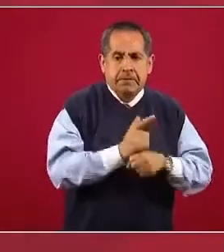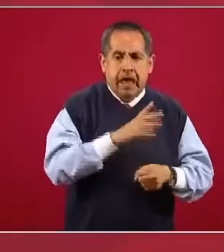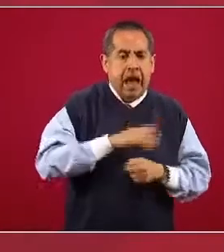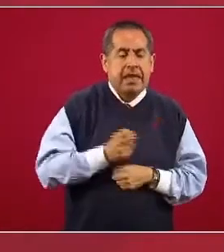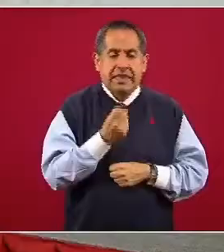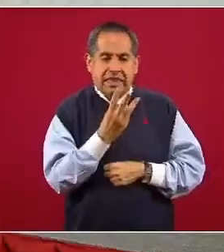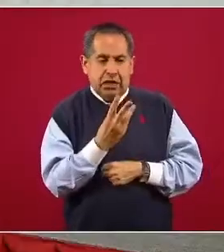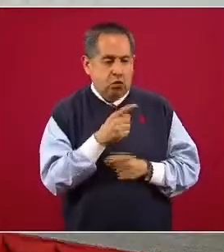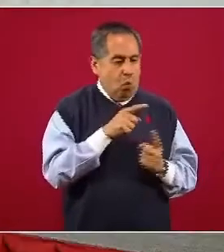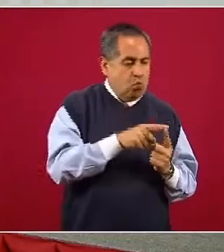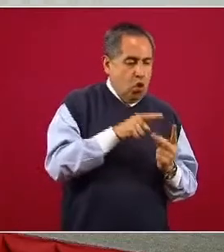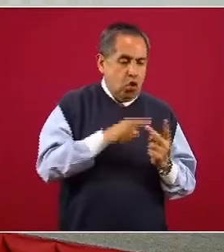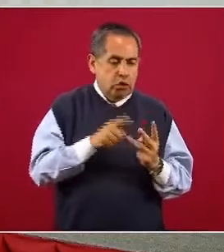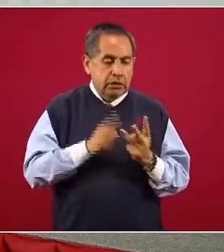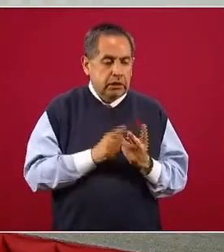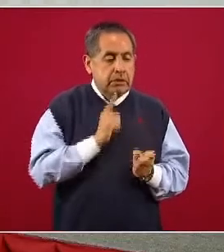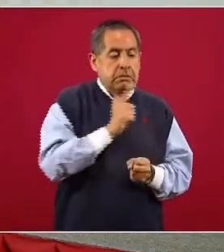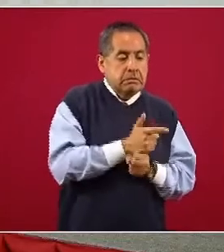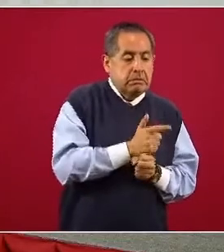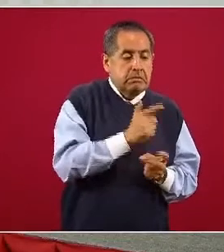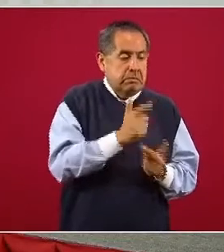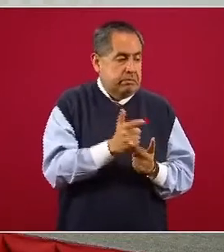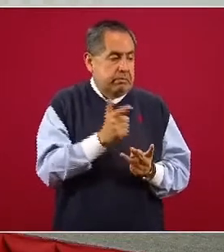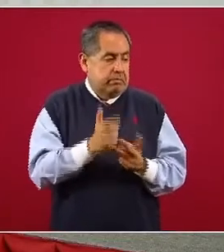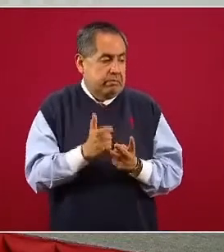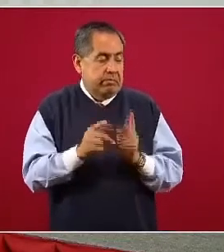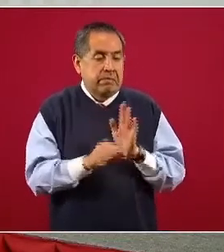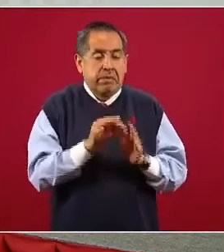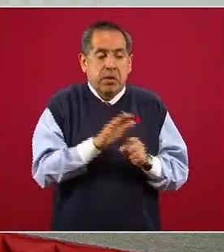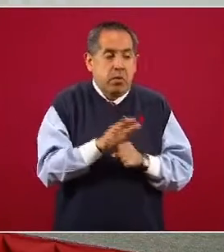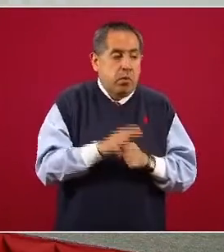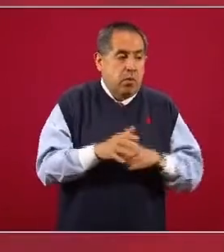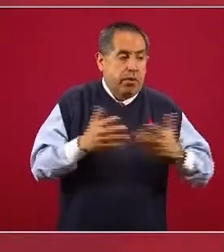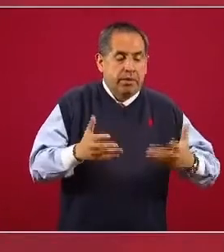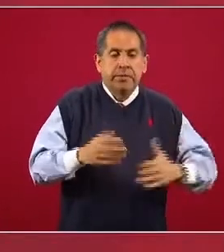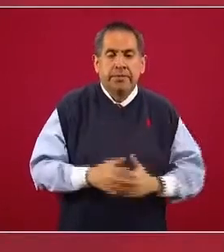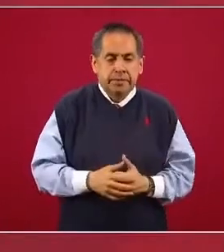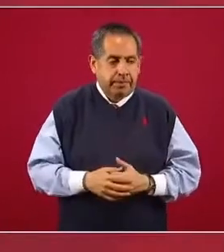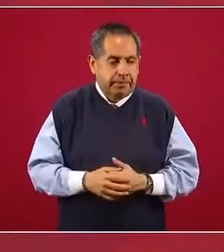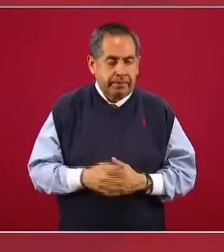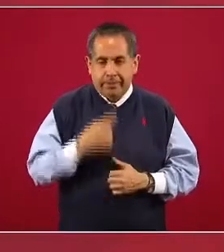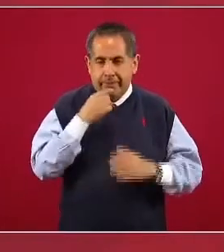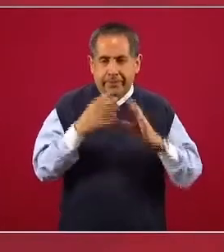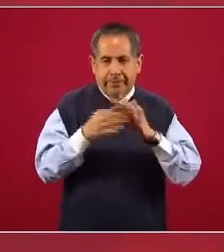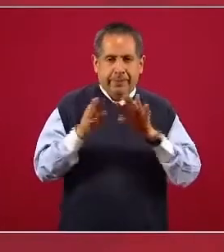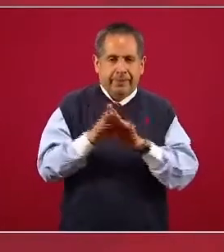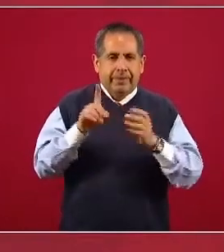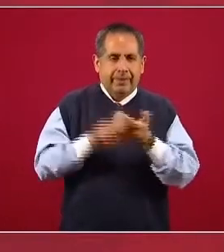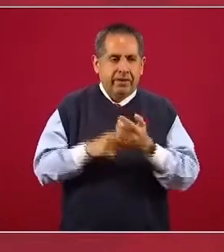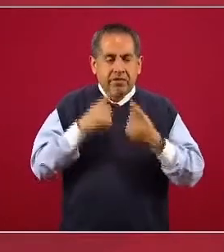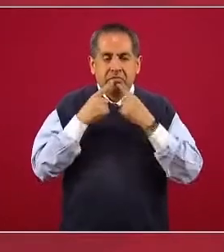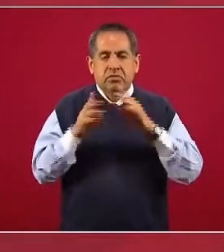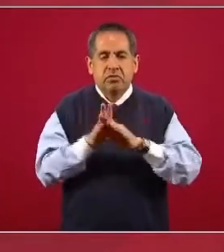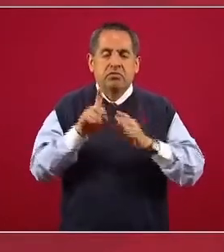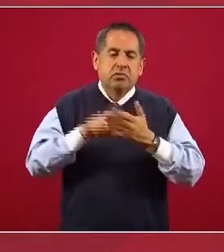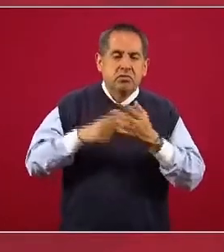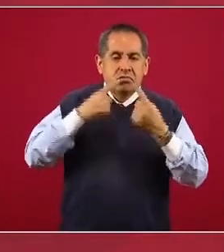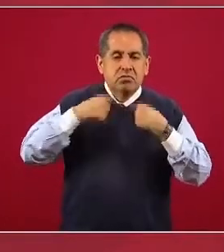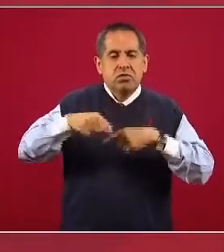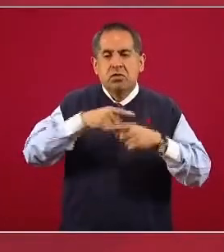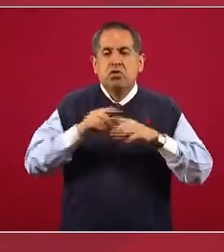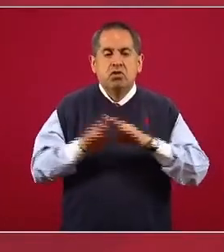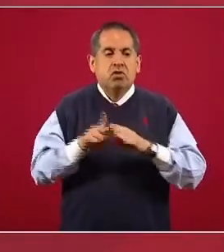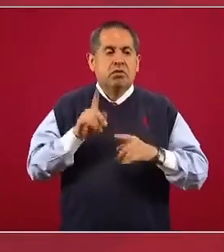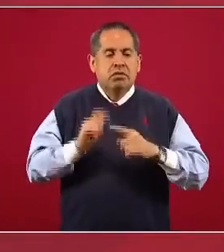3 genes simultáneamente, por cierto. Pero bueno, este es un ejemplo. Regresando a esto de las escalas clínicas, es de interés